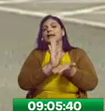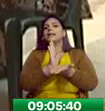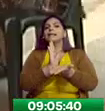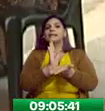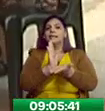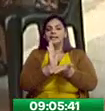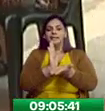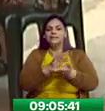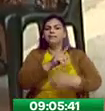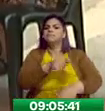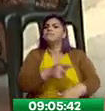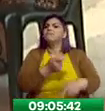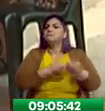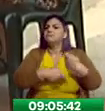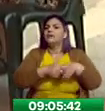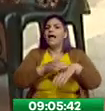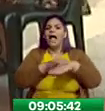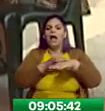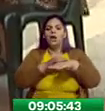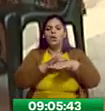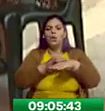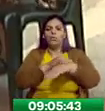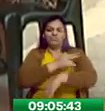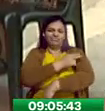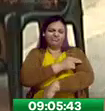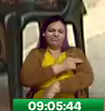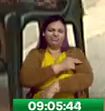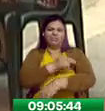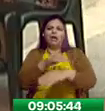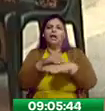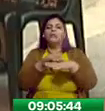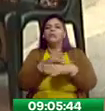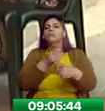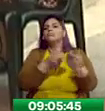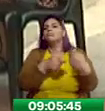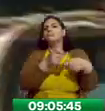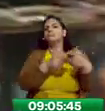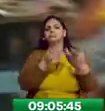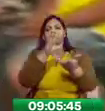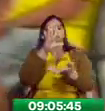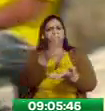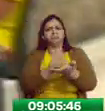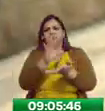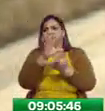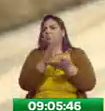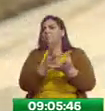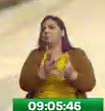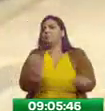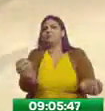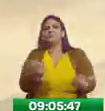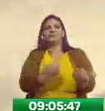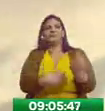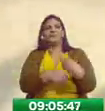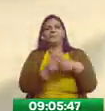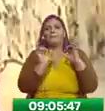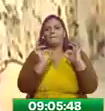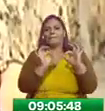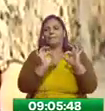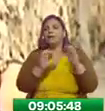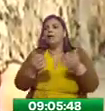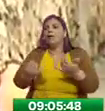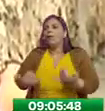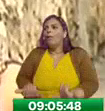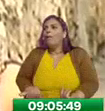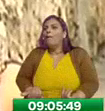casi siempre agotaba su producto durante las primeras horas pero ese día no hubo clientes a quien ofrecer sus